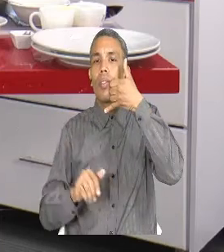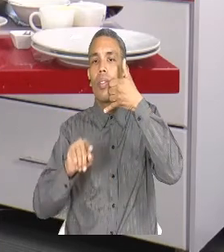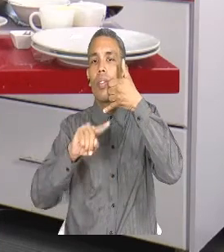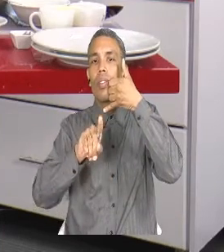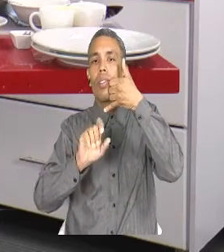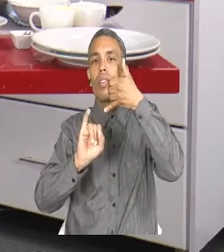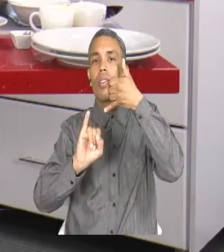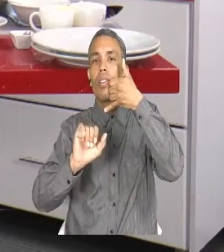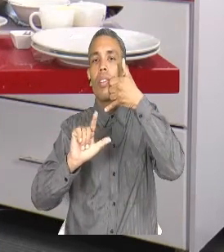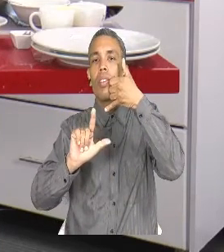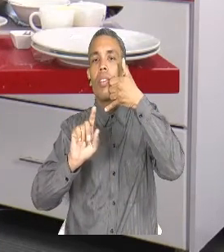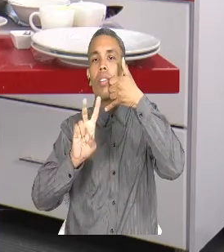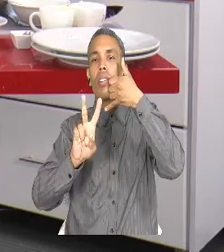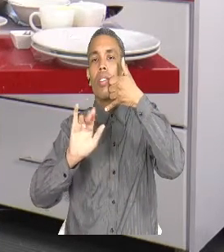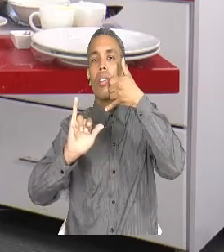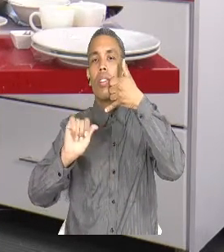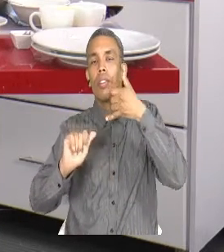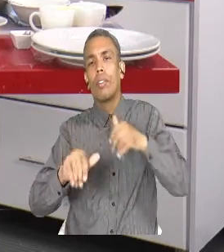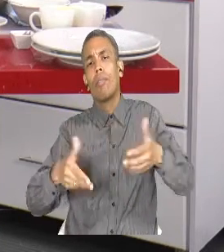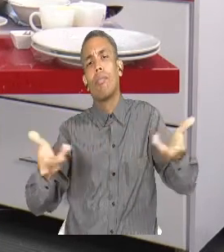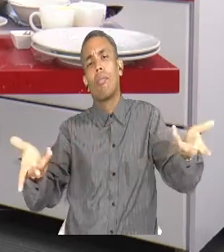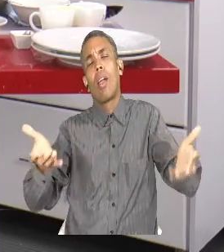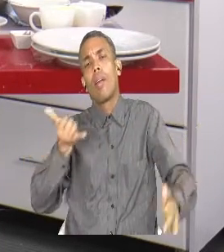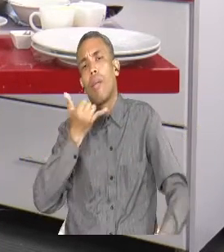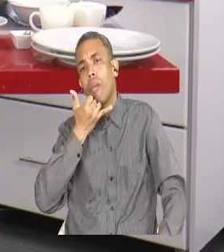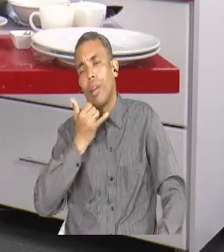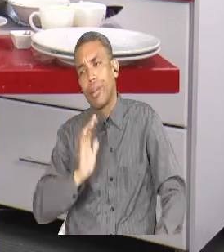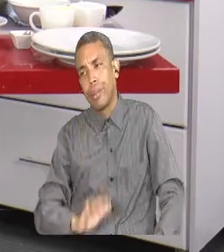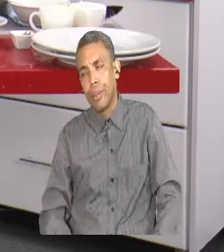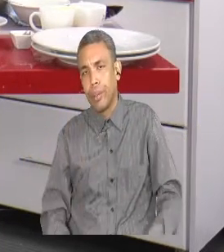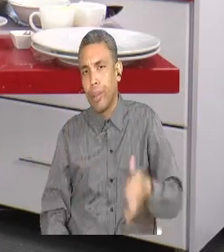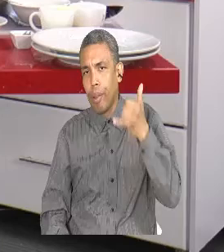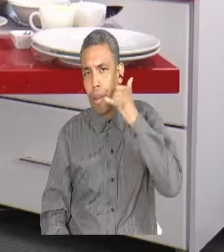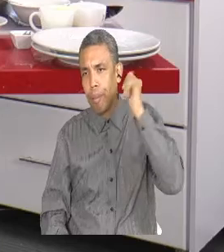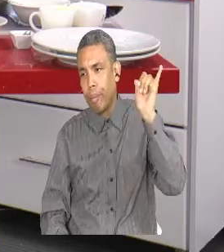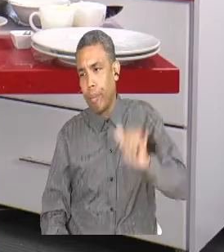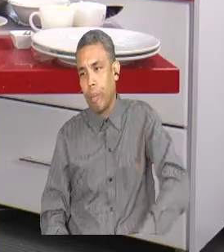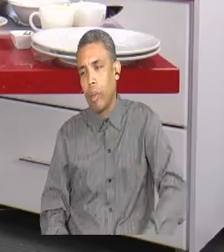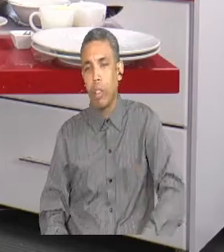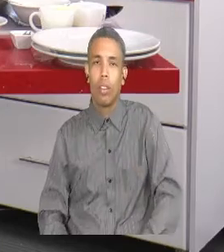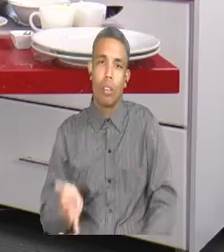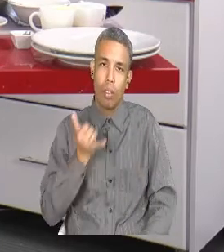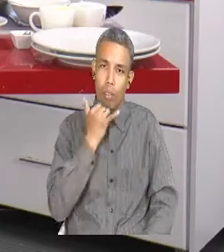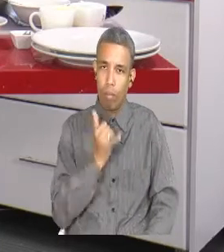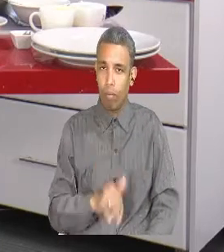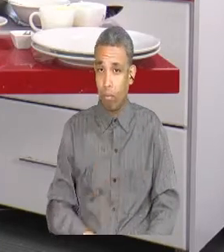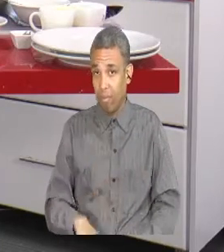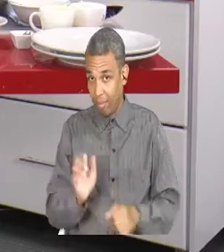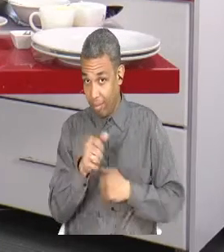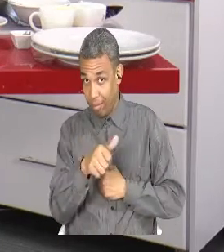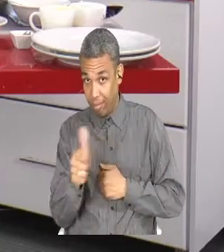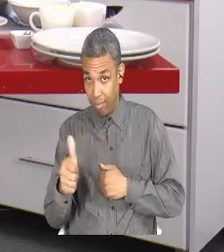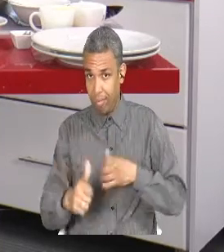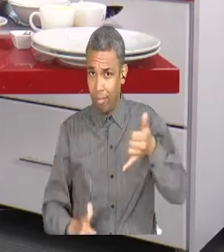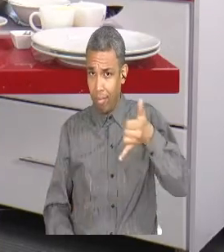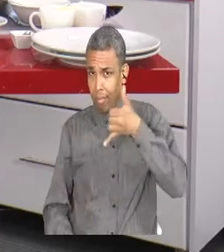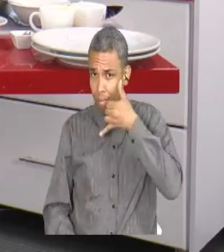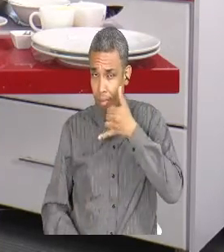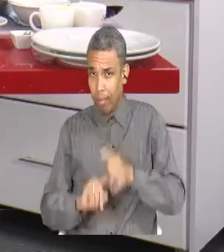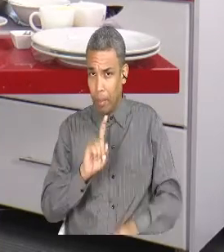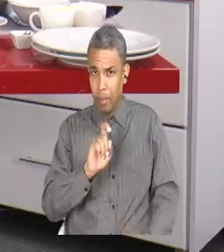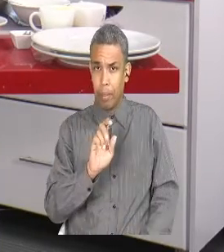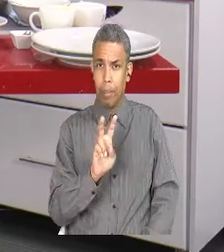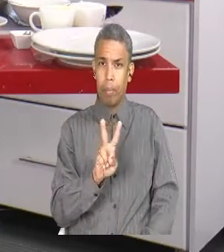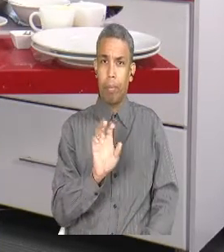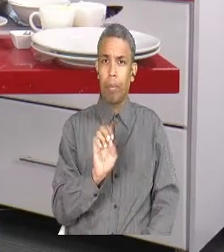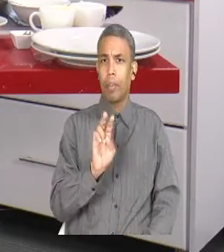Ay, se fue Silvia. Bueno, ya saben que como llamada. Silvia, ustedes pueden intentar, los queridos televidentes, así que a conectarse con nosotros a